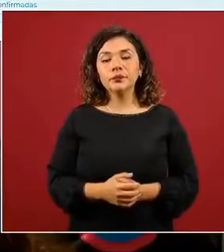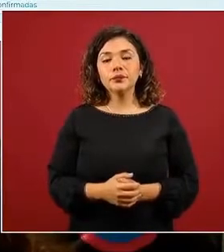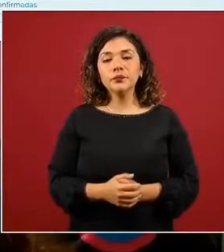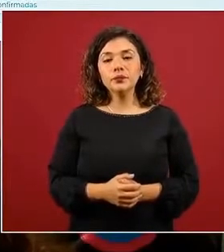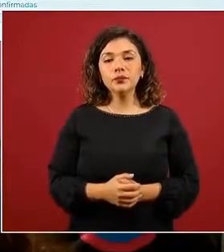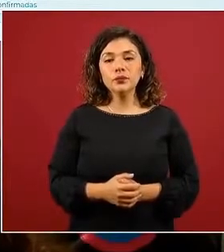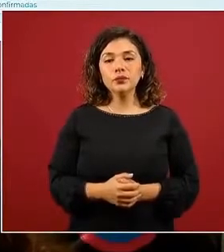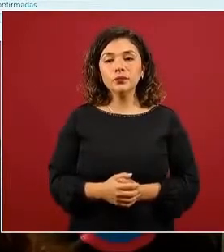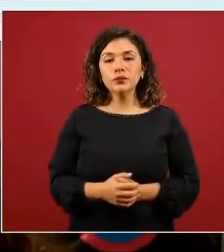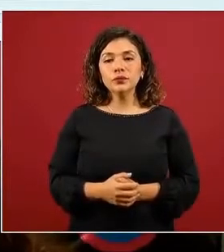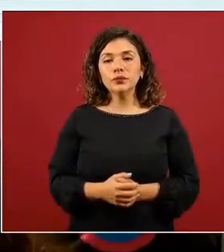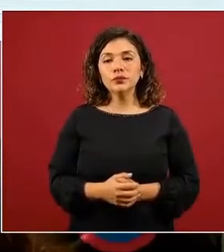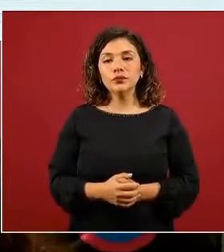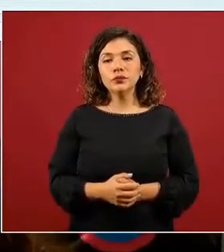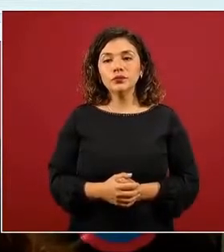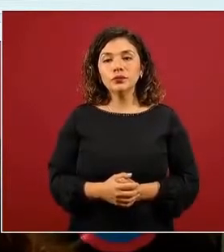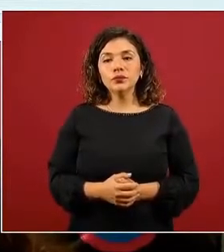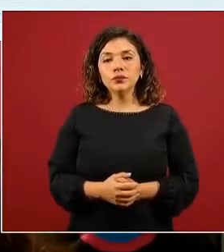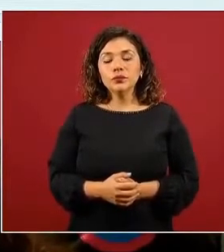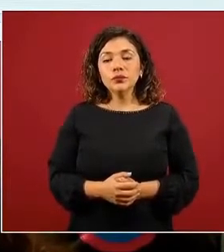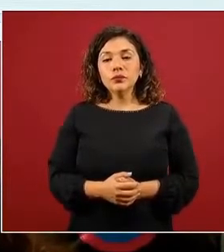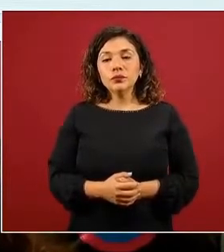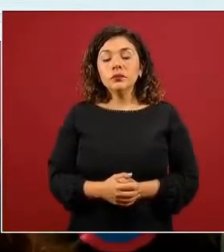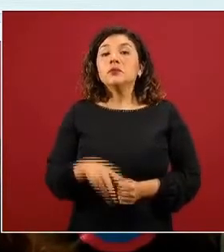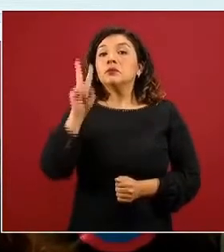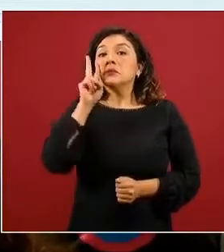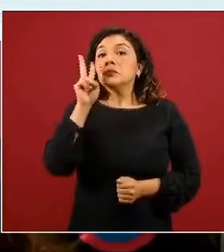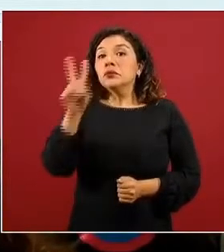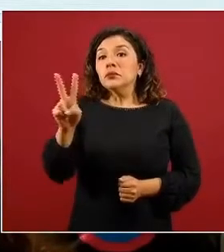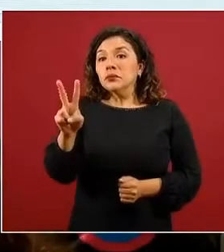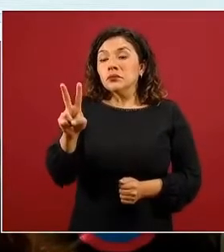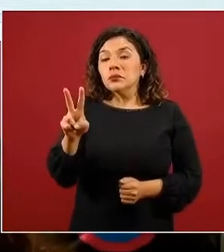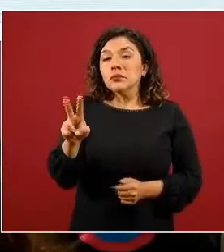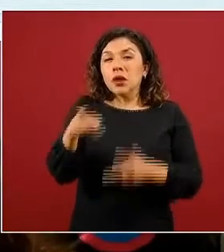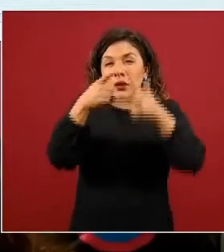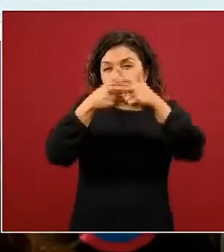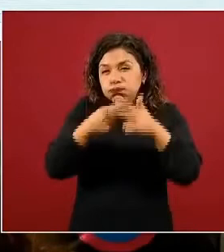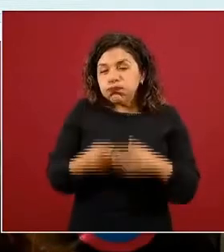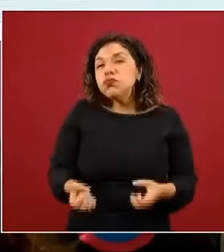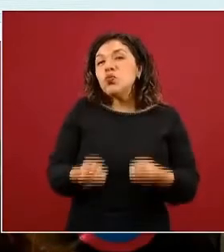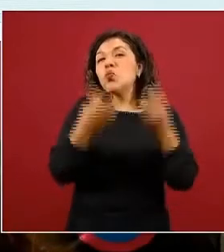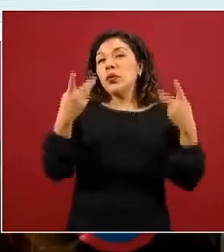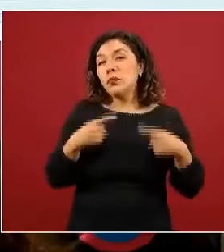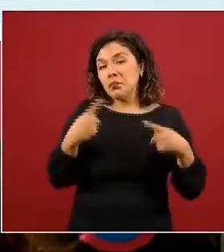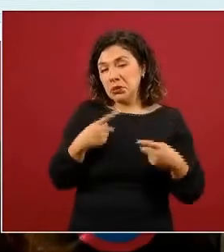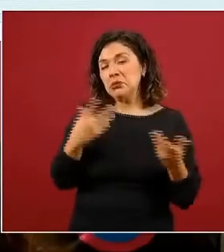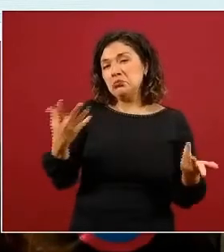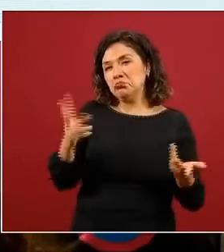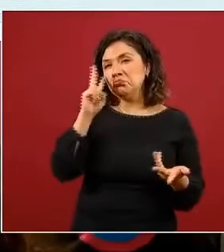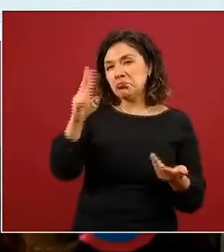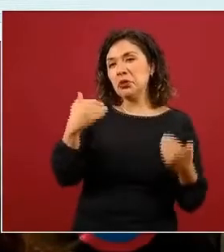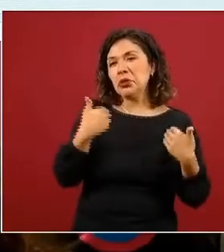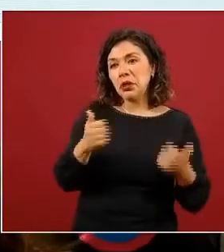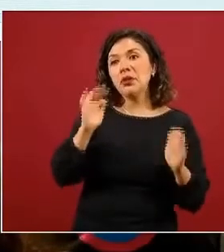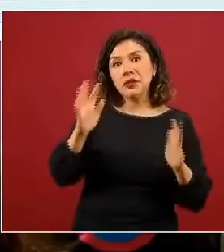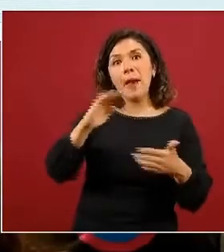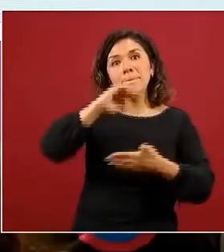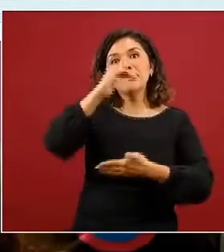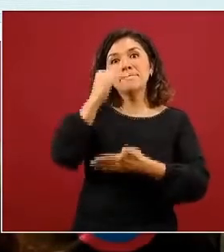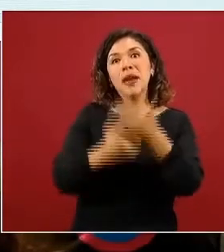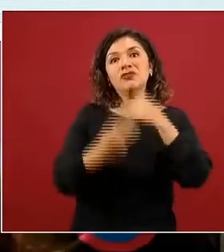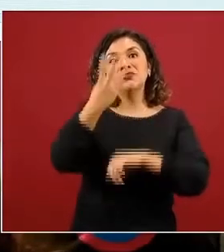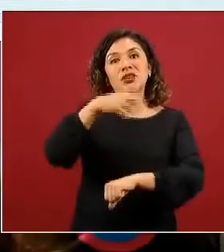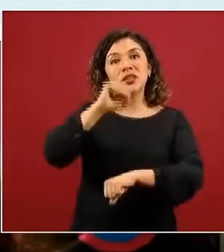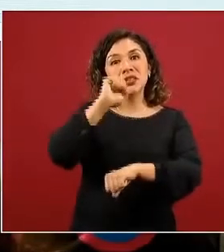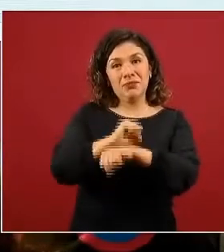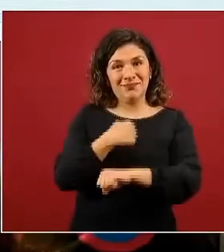La siguiente, por favor. Cuando vemos la estimación, vemos que ya ha disminuido en esas 3